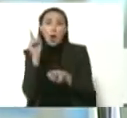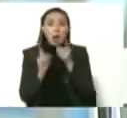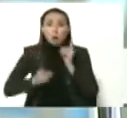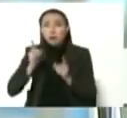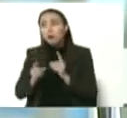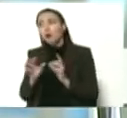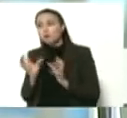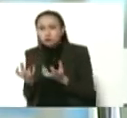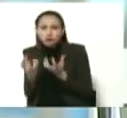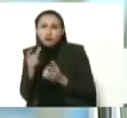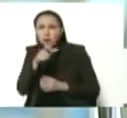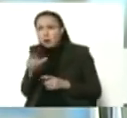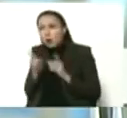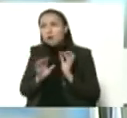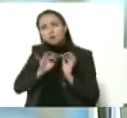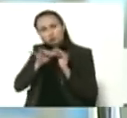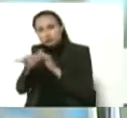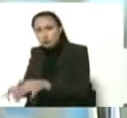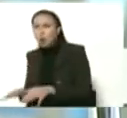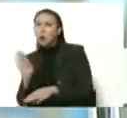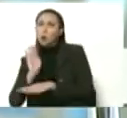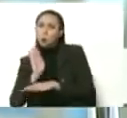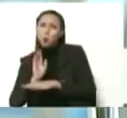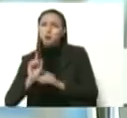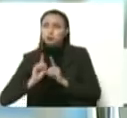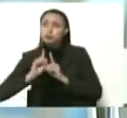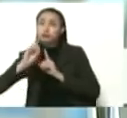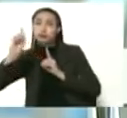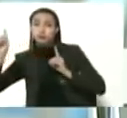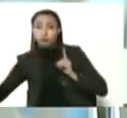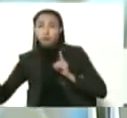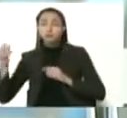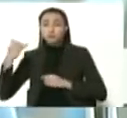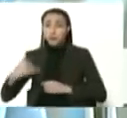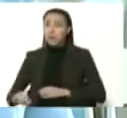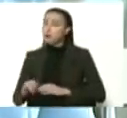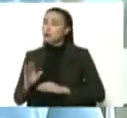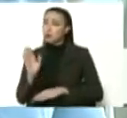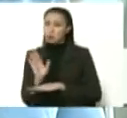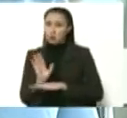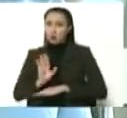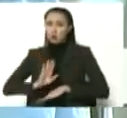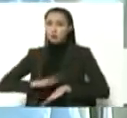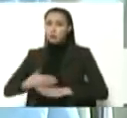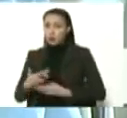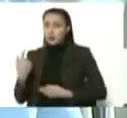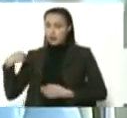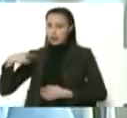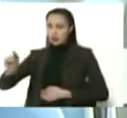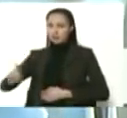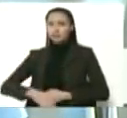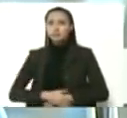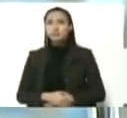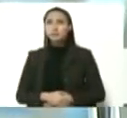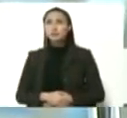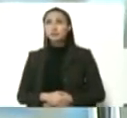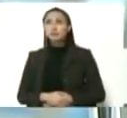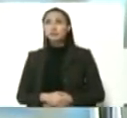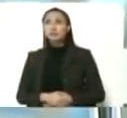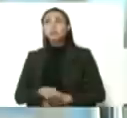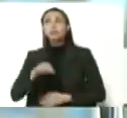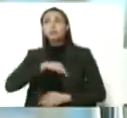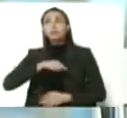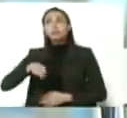concurridas, pero siempre conservando el distanciamiento de bioseguridad que por supuesto deben de tener. Realmente